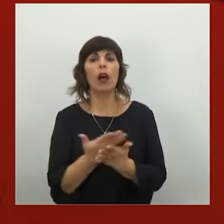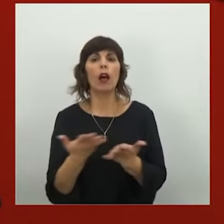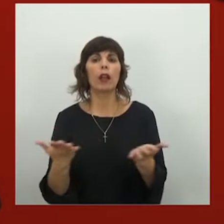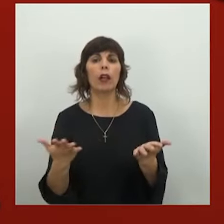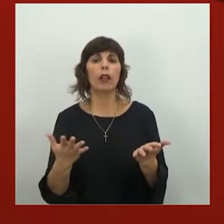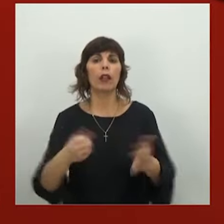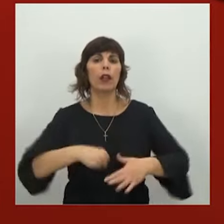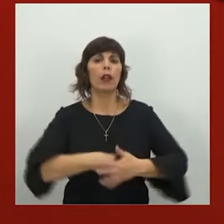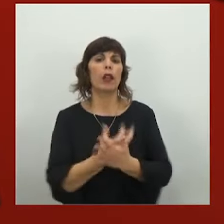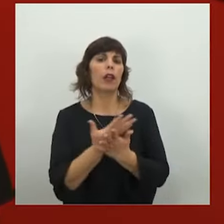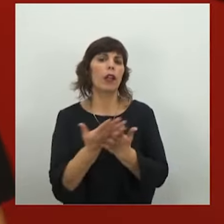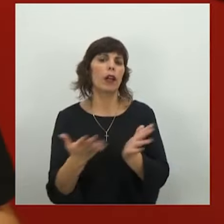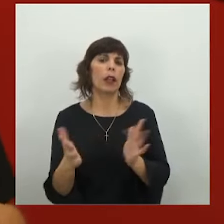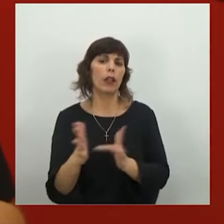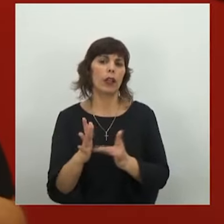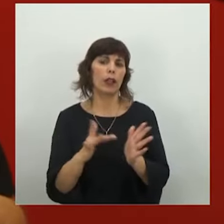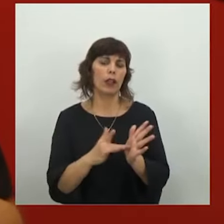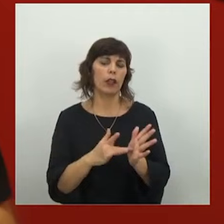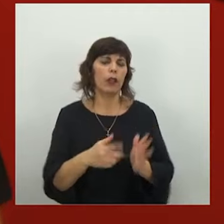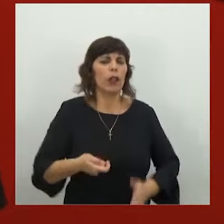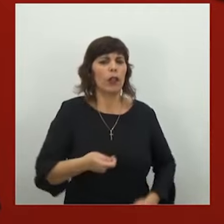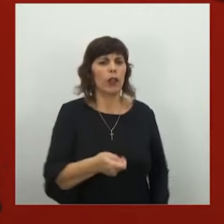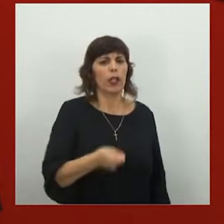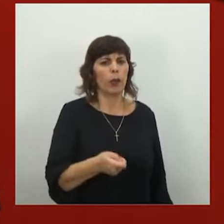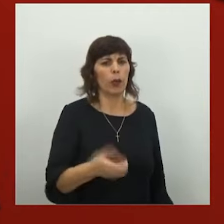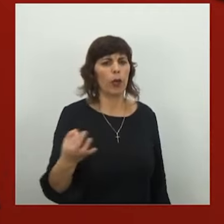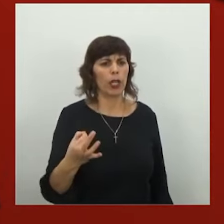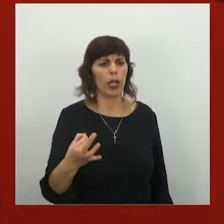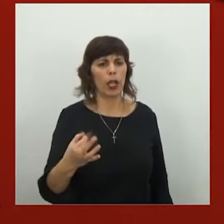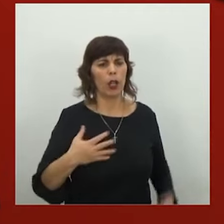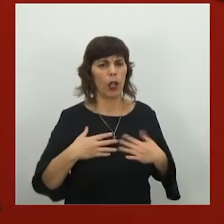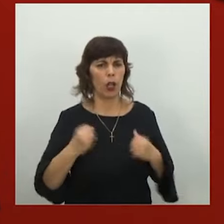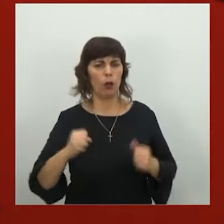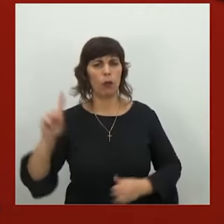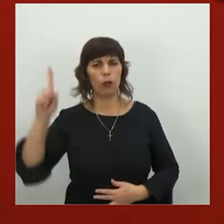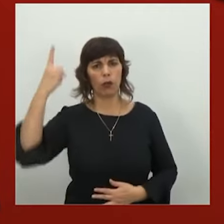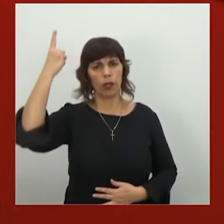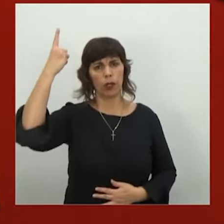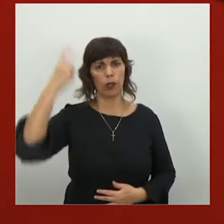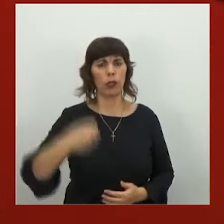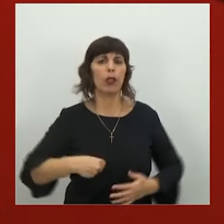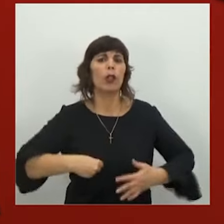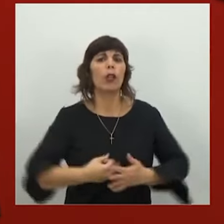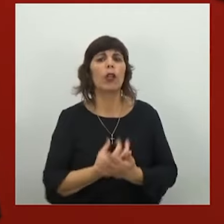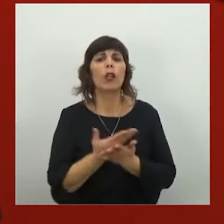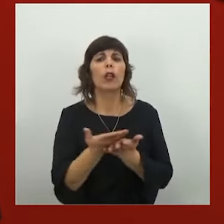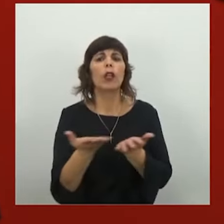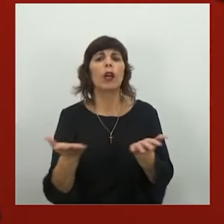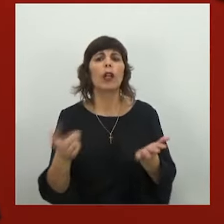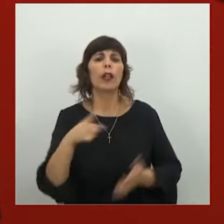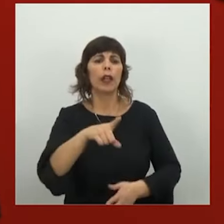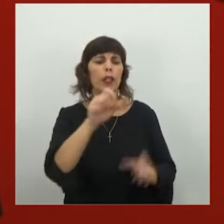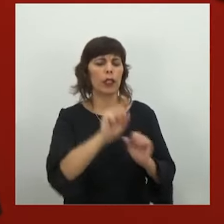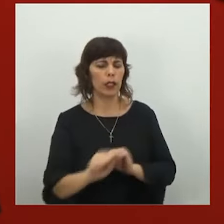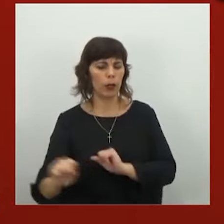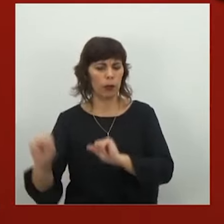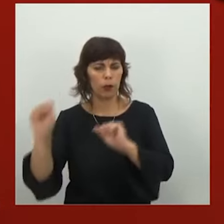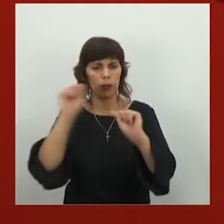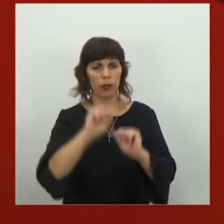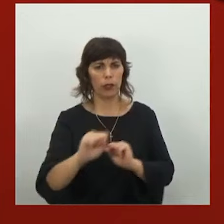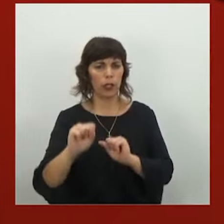La gracia de Jesucristo que provoca el poder de Dios. La gracia, la gracia que te protege. Como